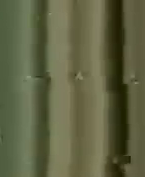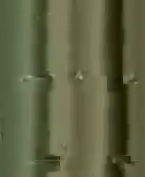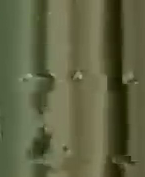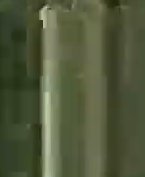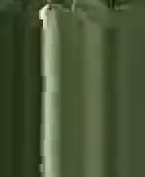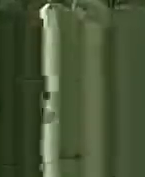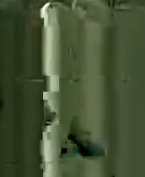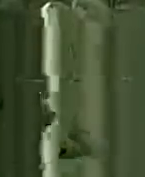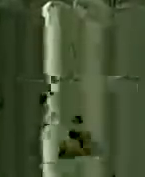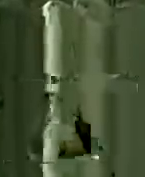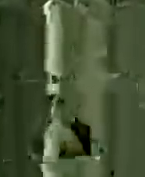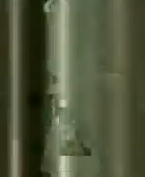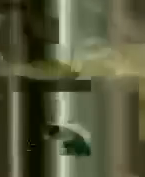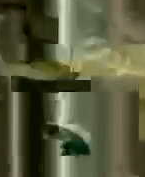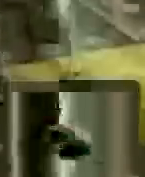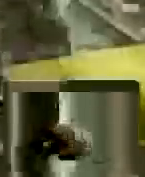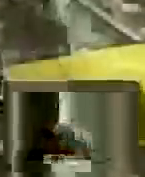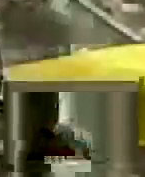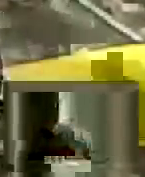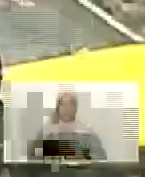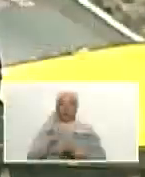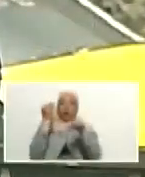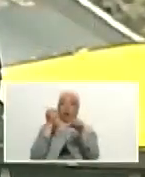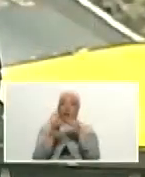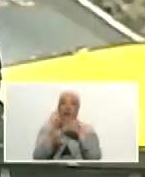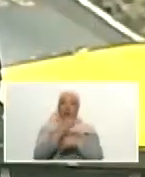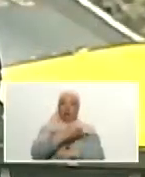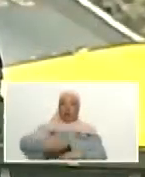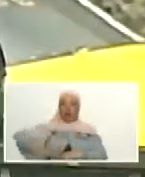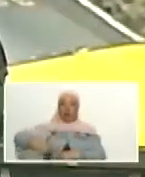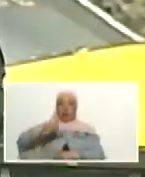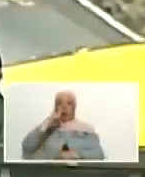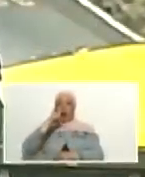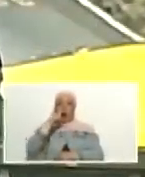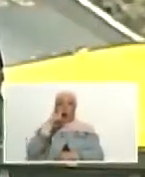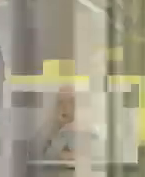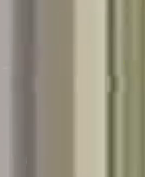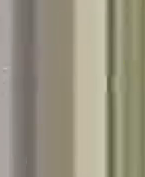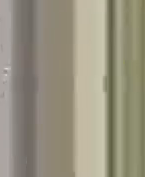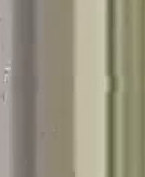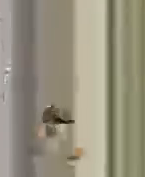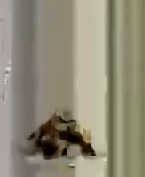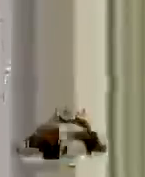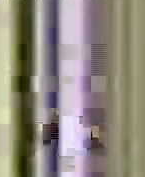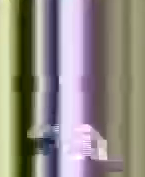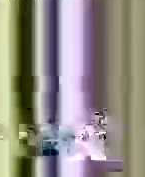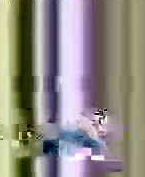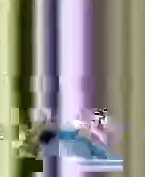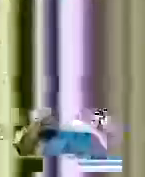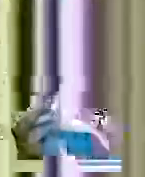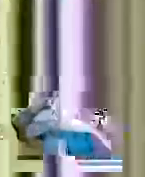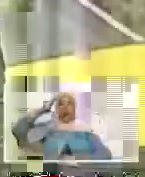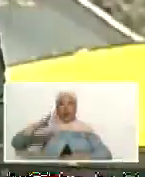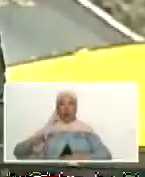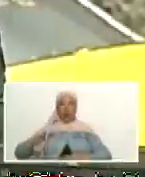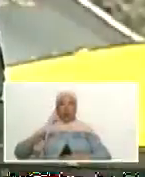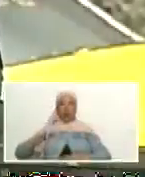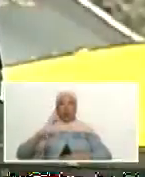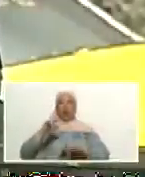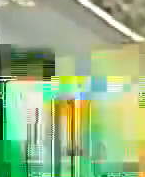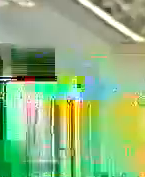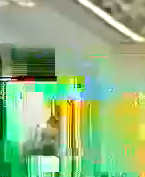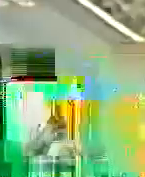escuchar su mensaje con motivo de las festividades navideñas y también con motivo de fin de